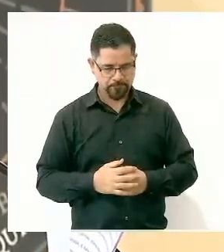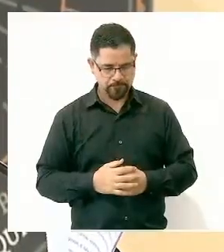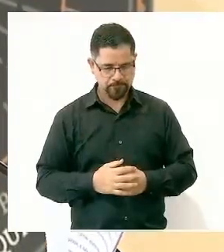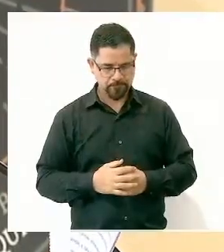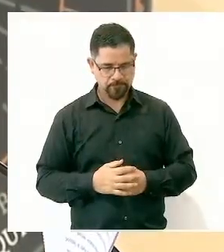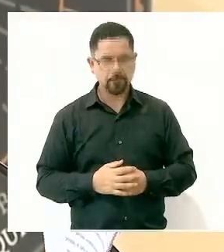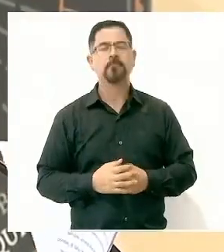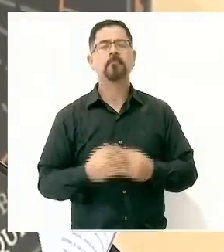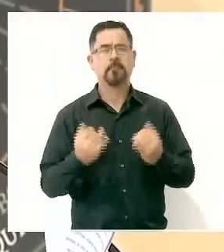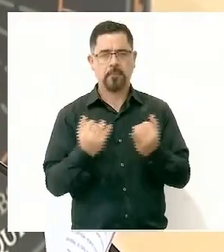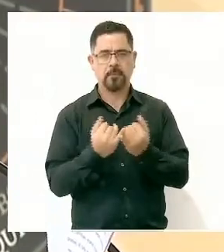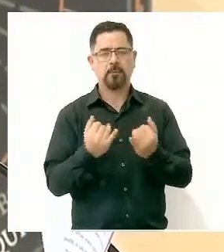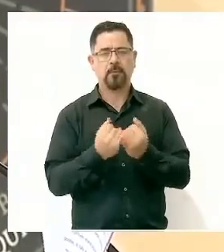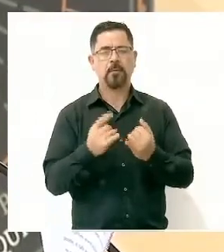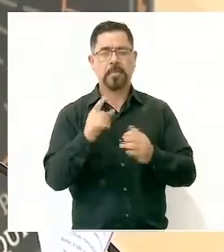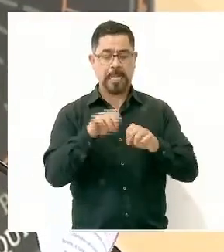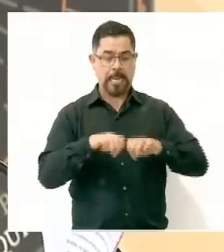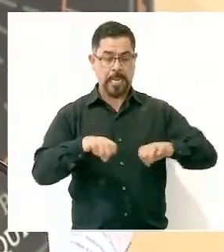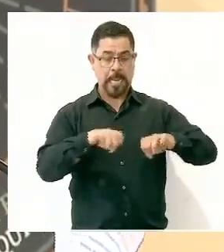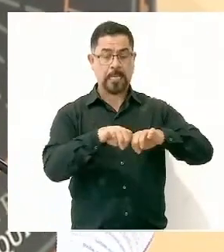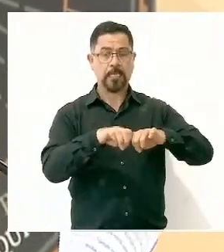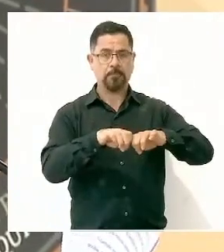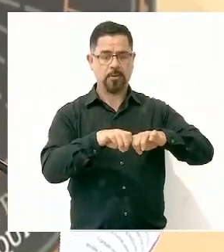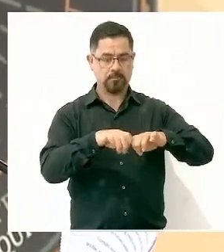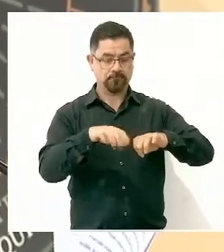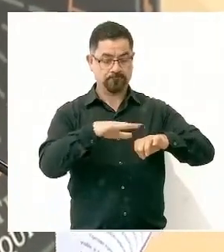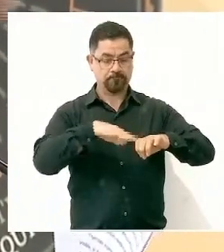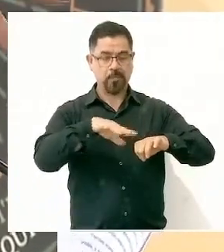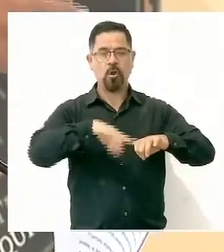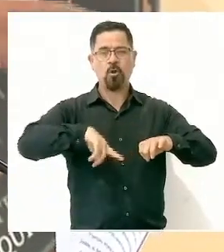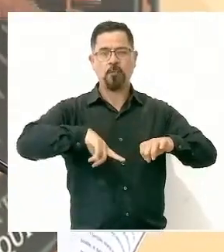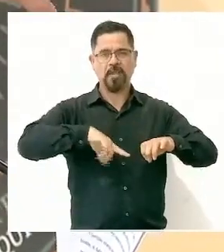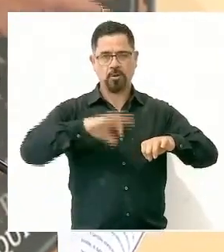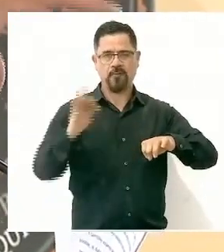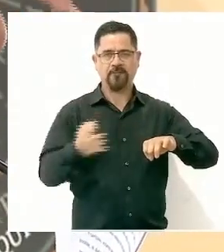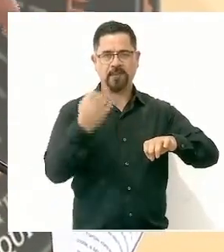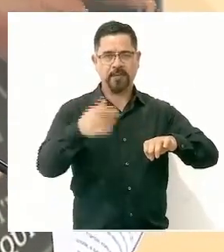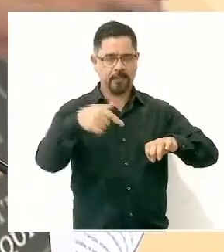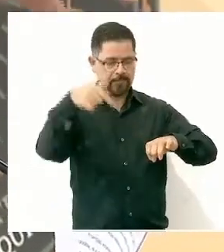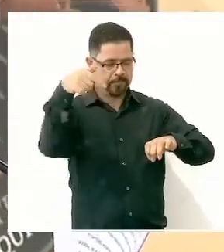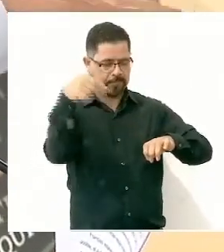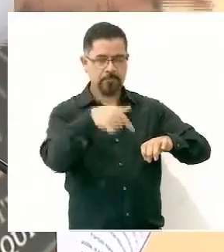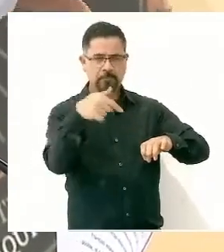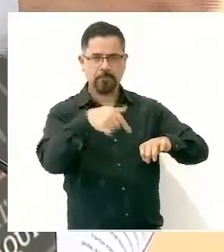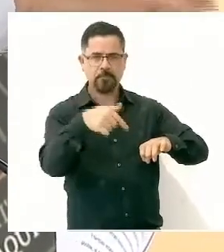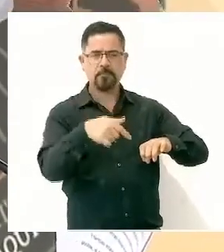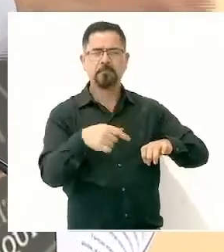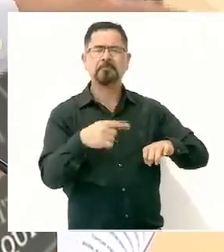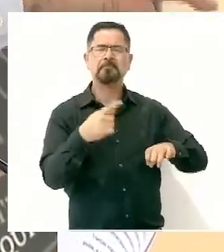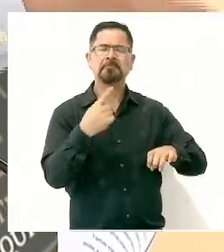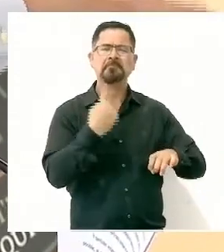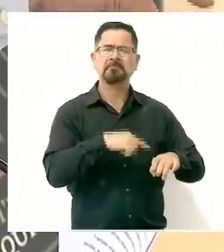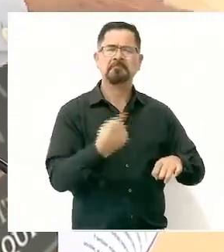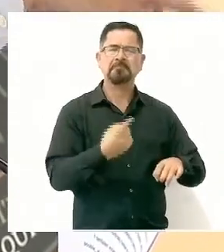hay un equipo del gobierno federal dedicado a cumplir